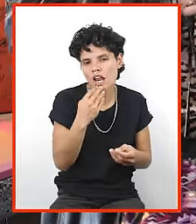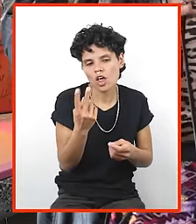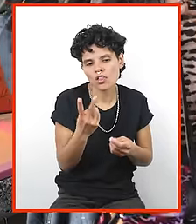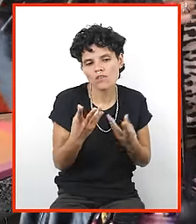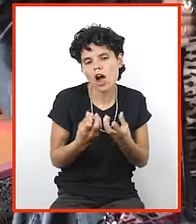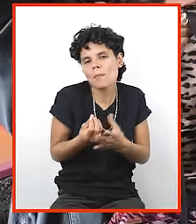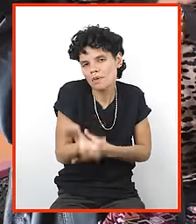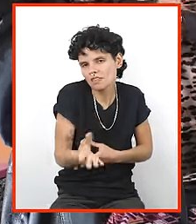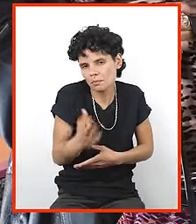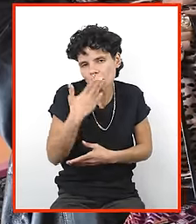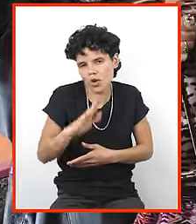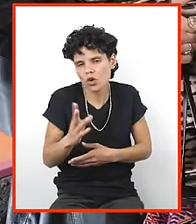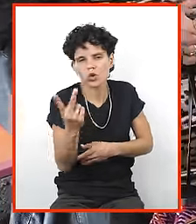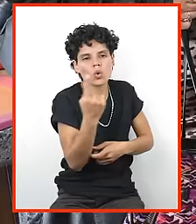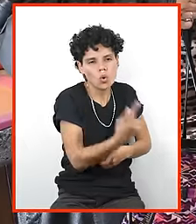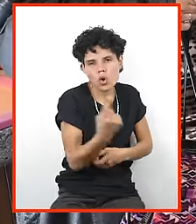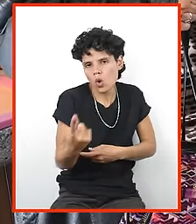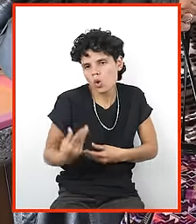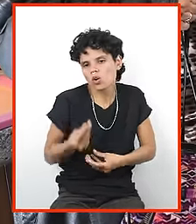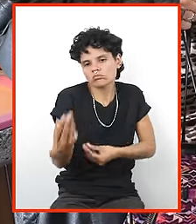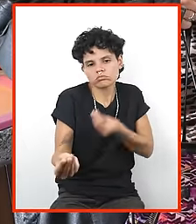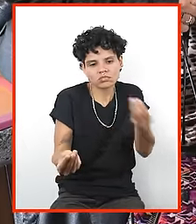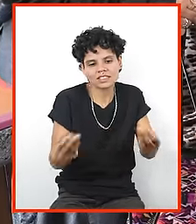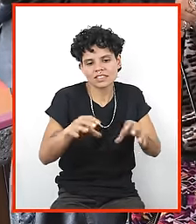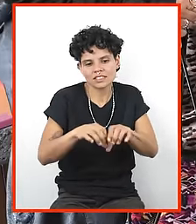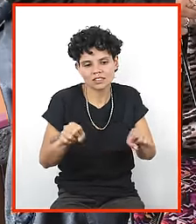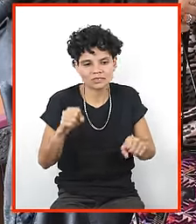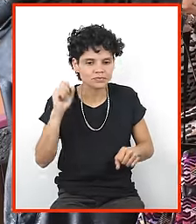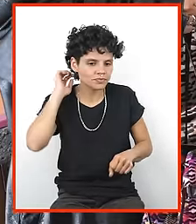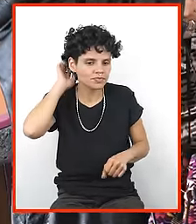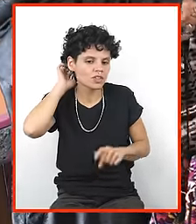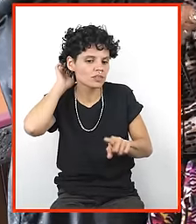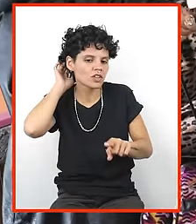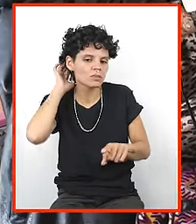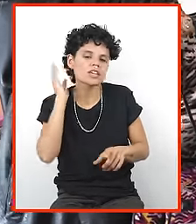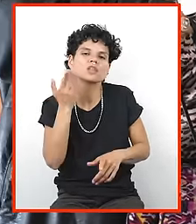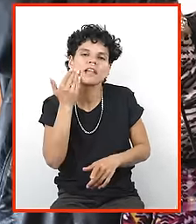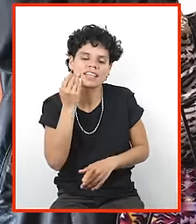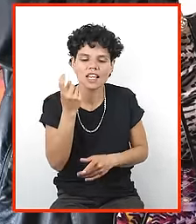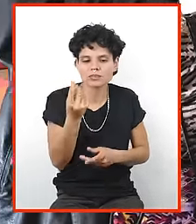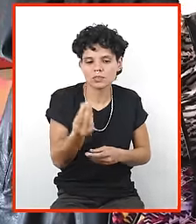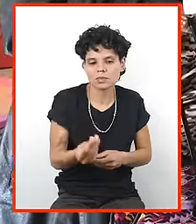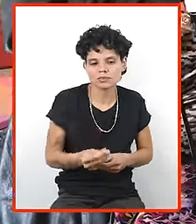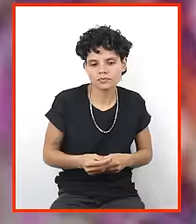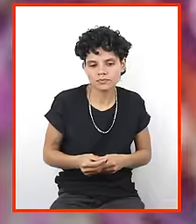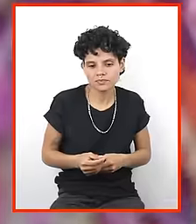no, la blanqui sí, no. Sí, traje dos, mira. ¿Tenía otro? Sí. Te estaría viendo uno. Blanquita, toma.